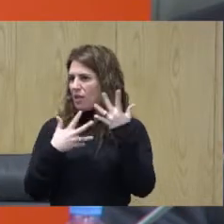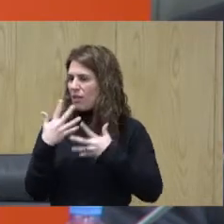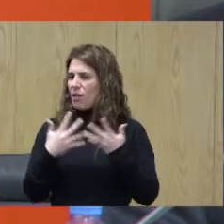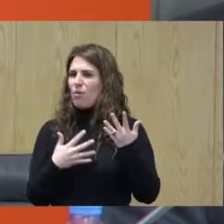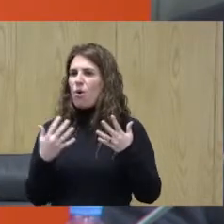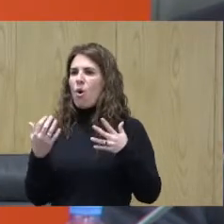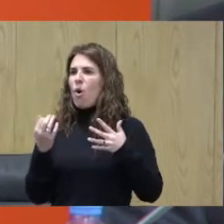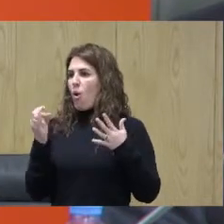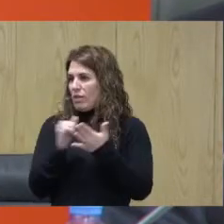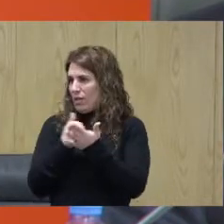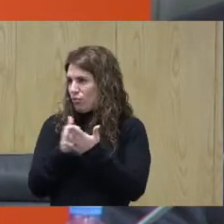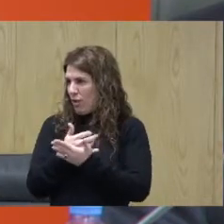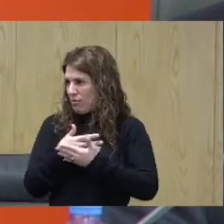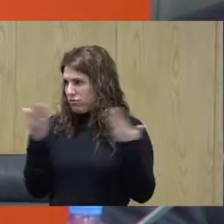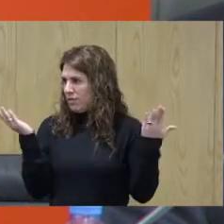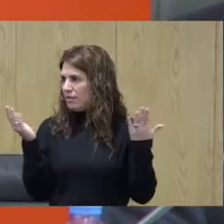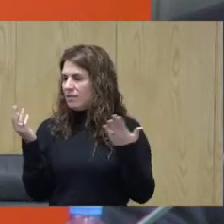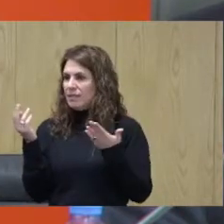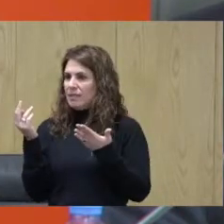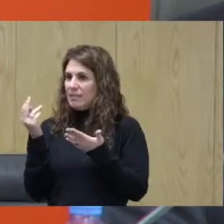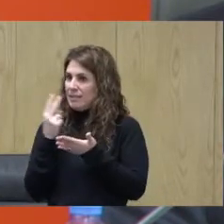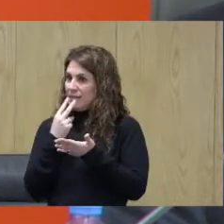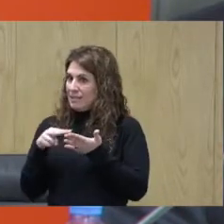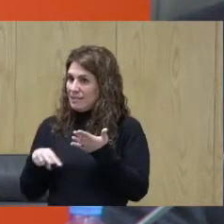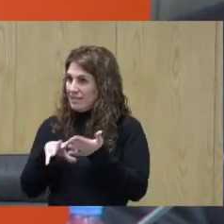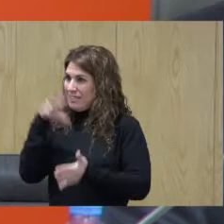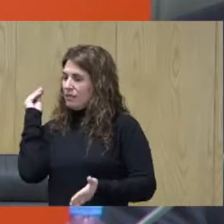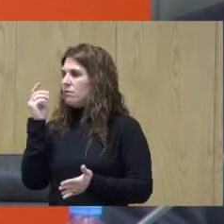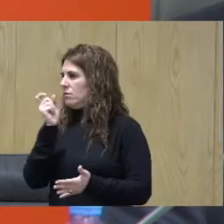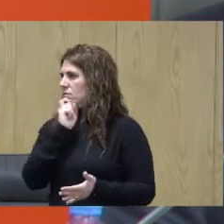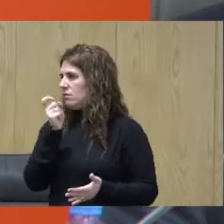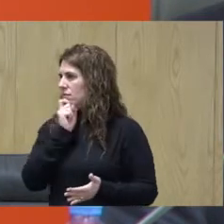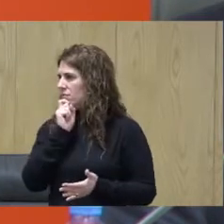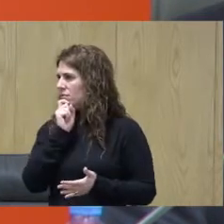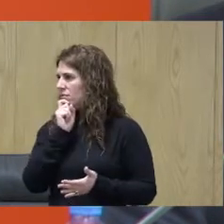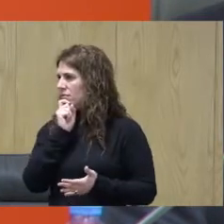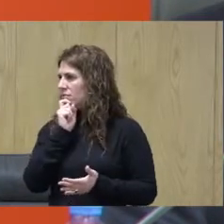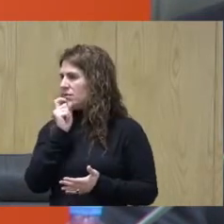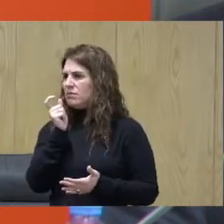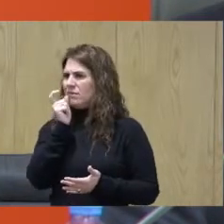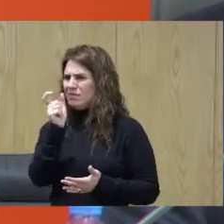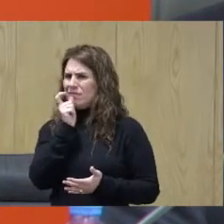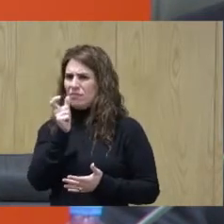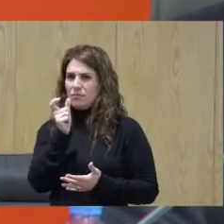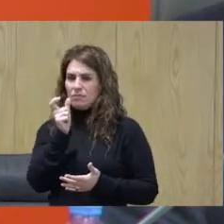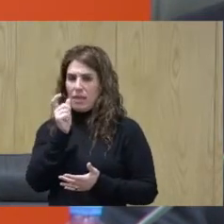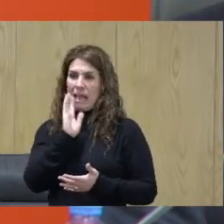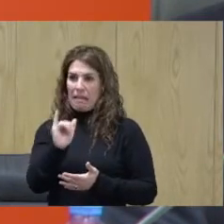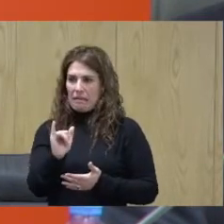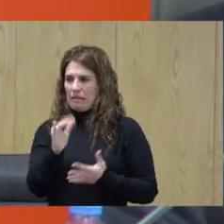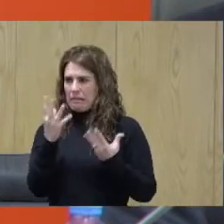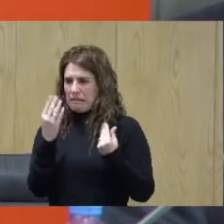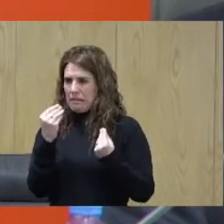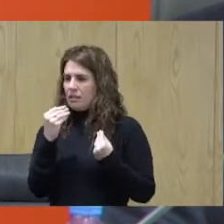cualquier asignatura y es muy difícil de comprender. Está lleno de latinajos para empezar, pero luego además la terminología